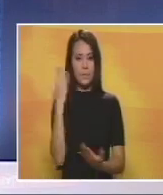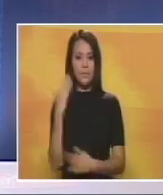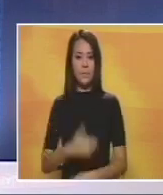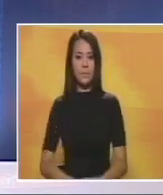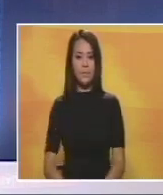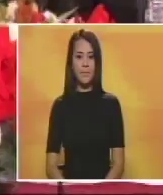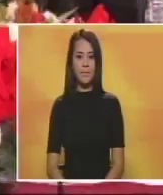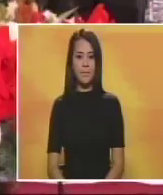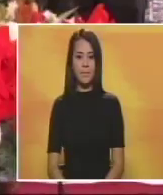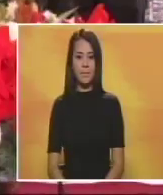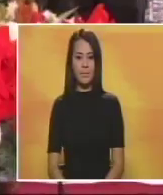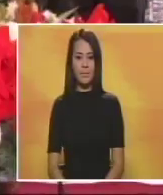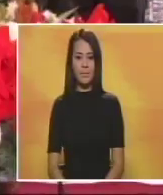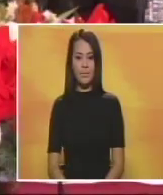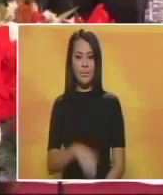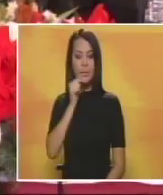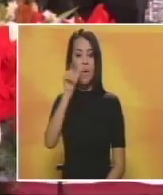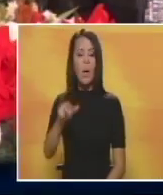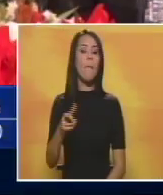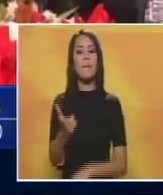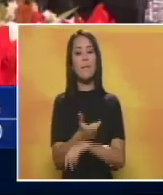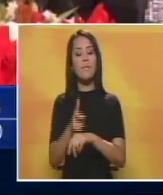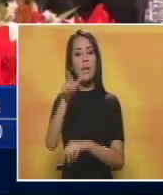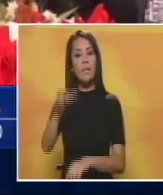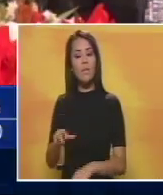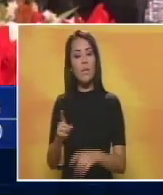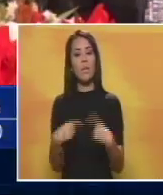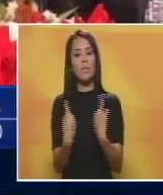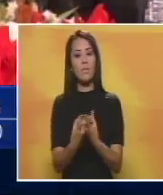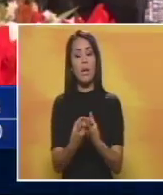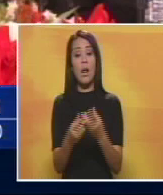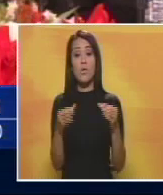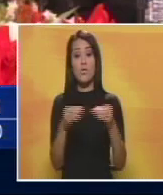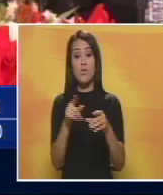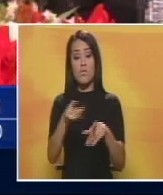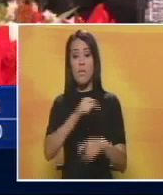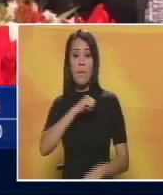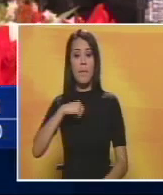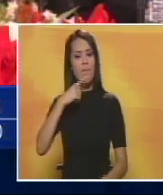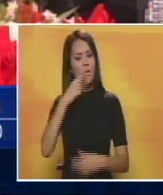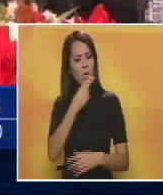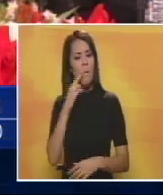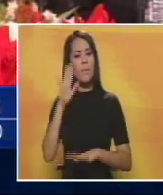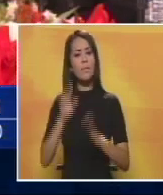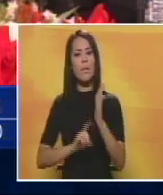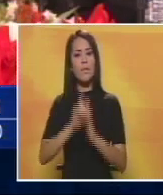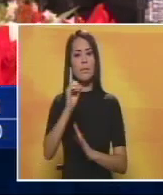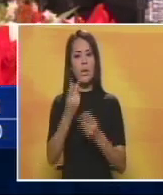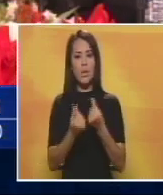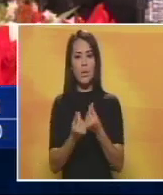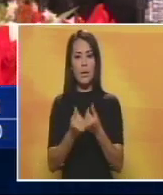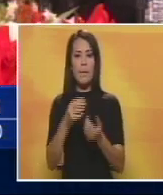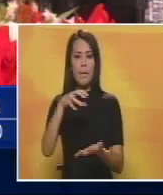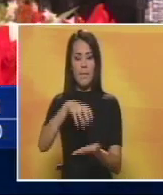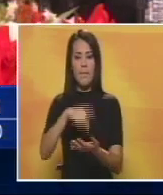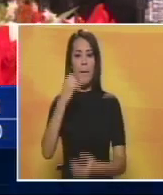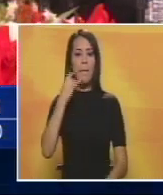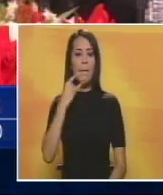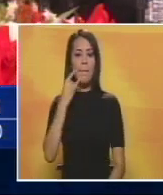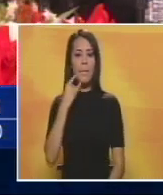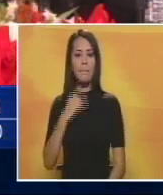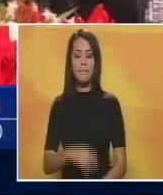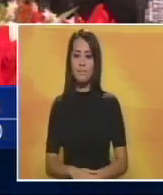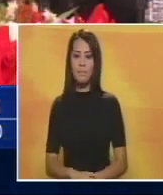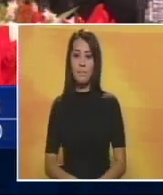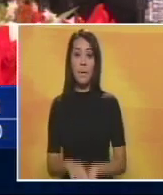reporte. El mandatario local destacó que el sector privado ha demostrado su compromiso con el desarrollo económico de la capital carabobeña